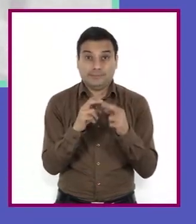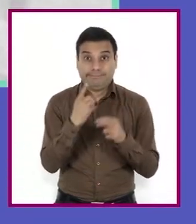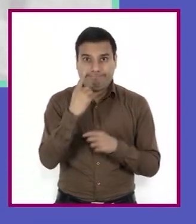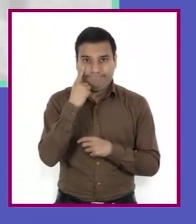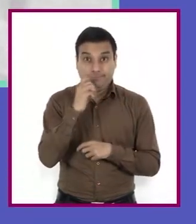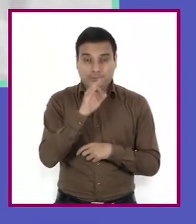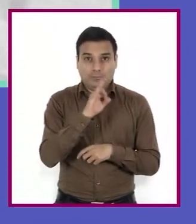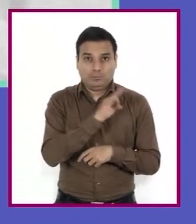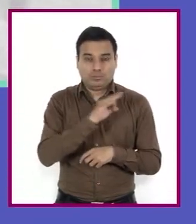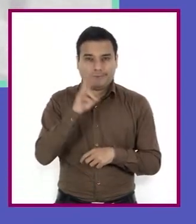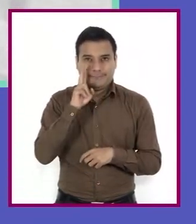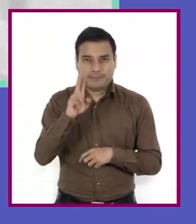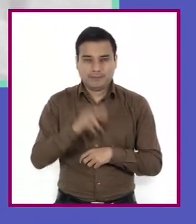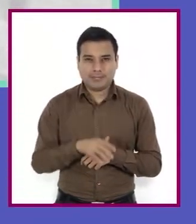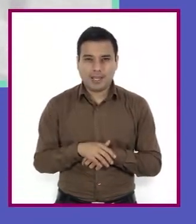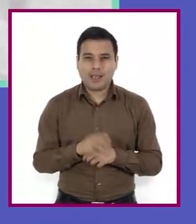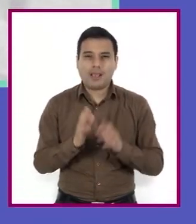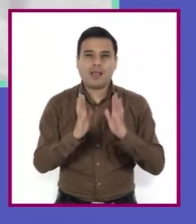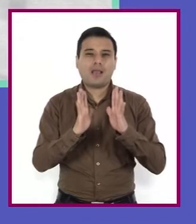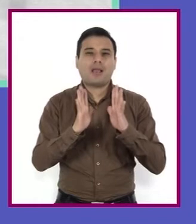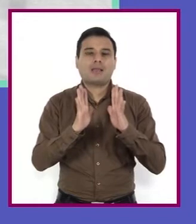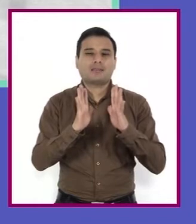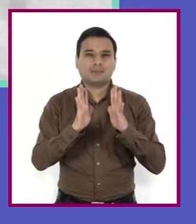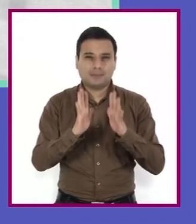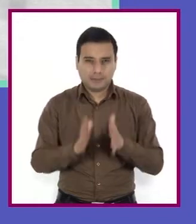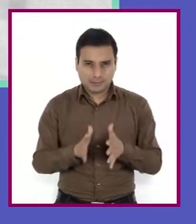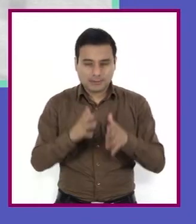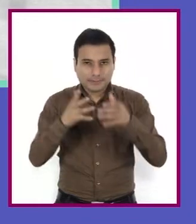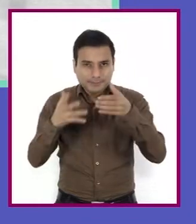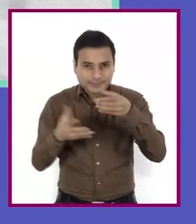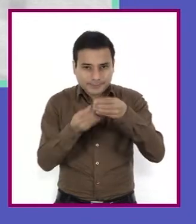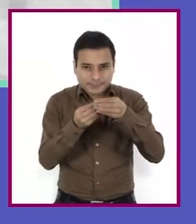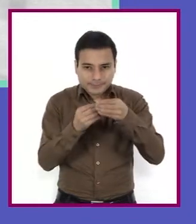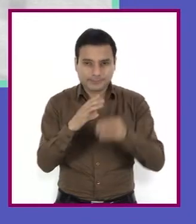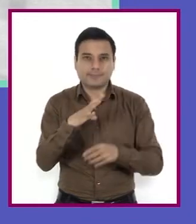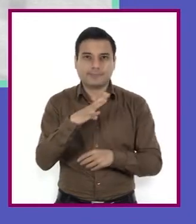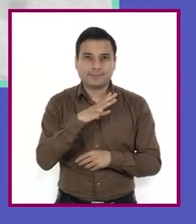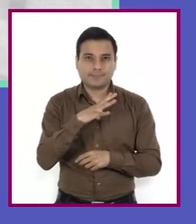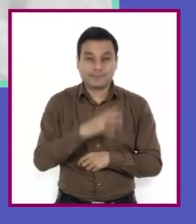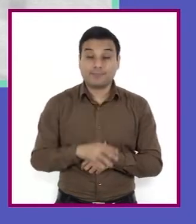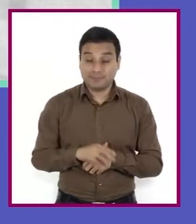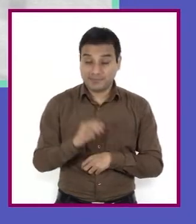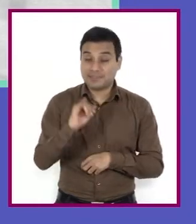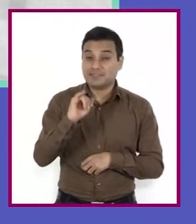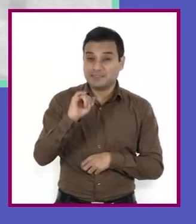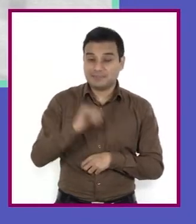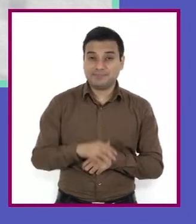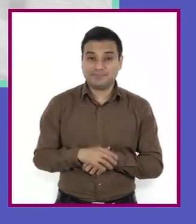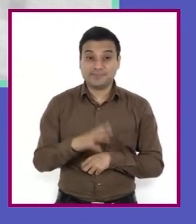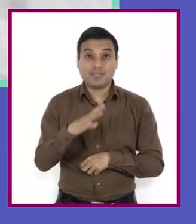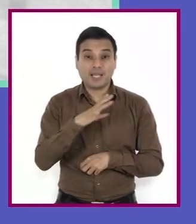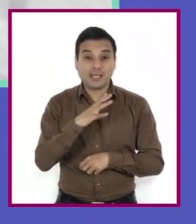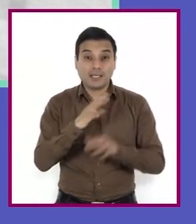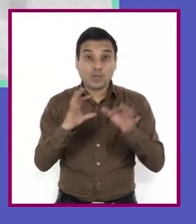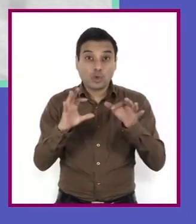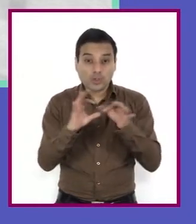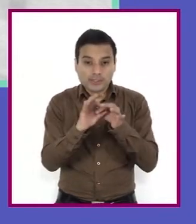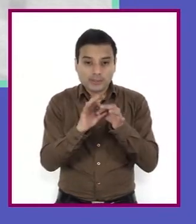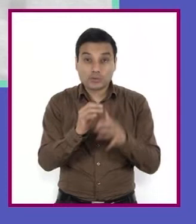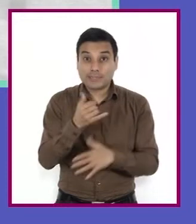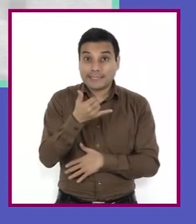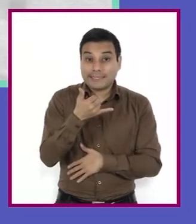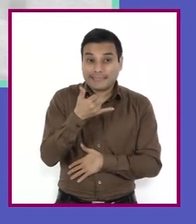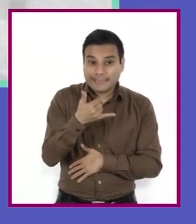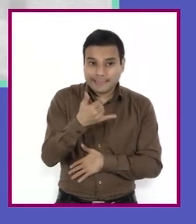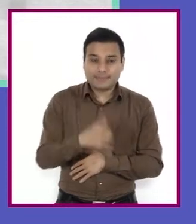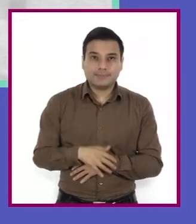lo que se les añadió a las ideas subrayadas. Así es, se le agregaron los conectores y de